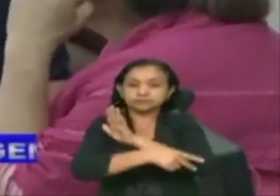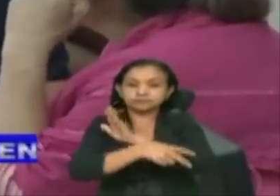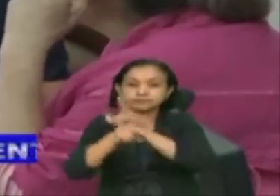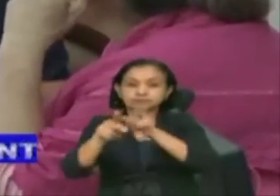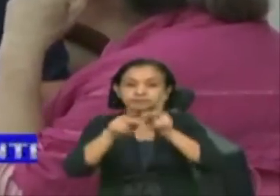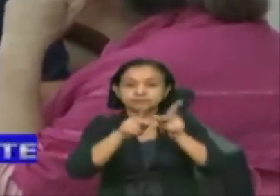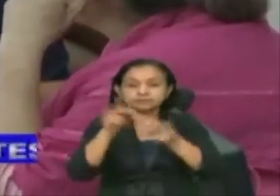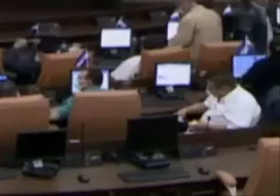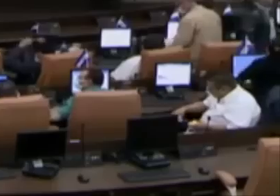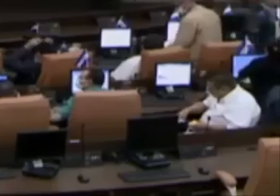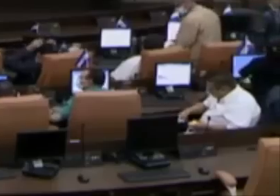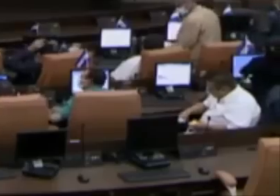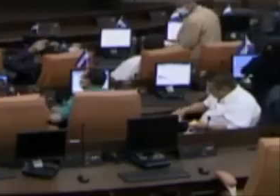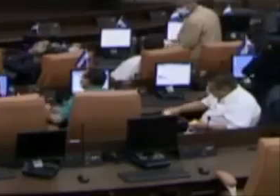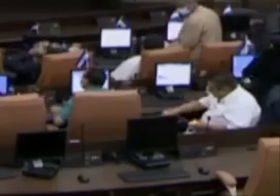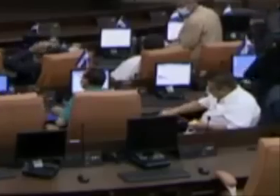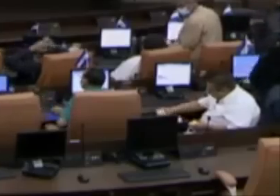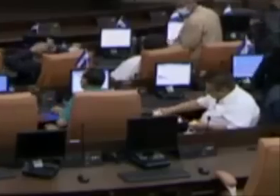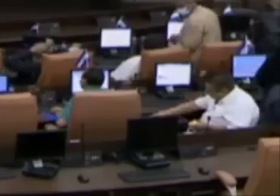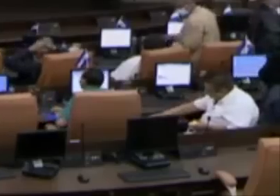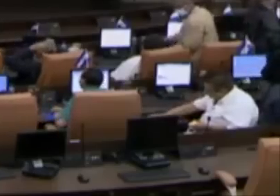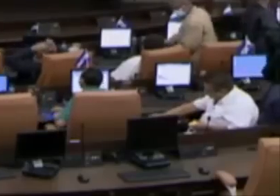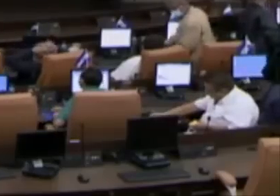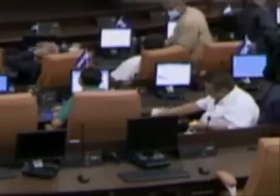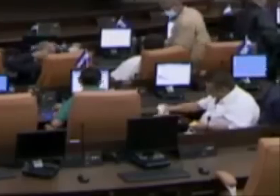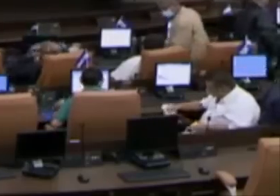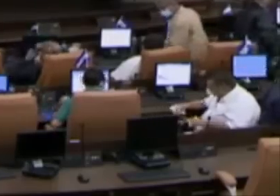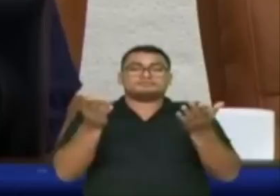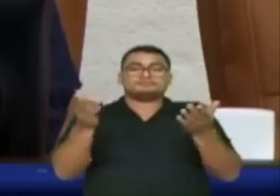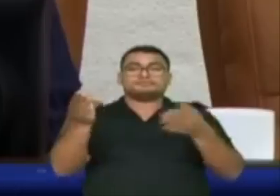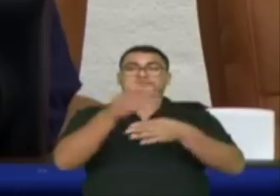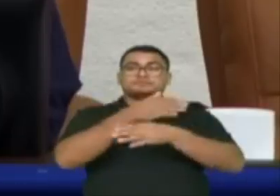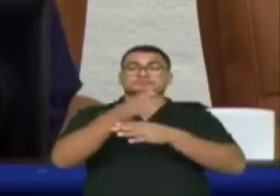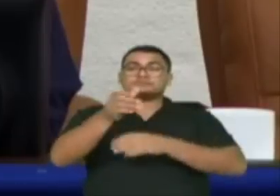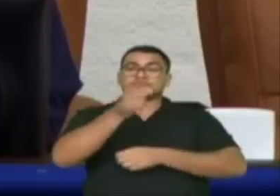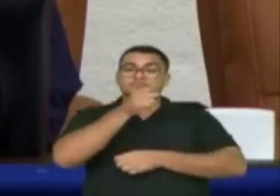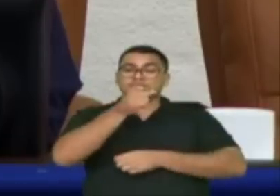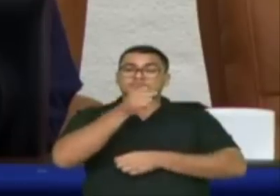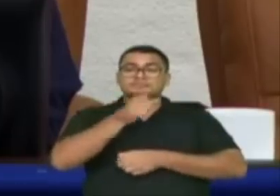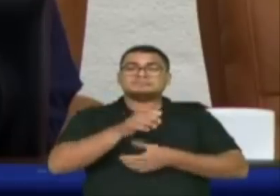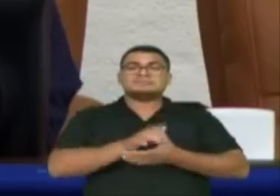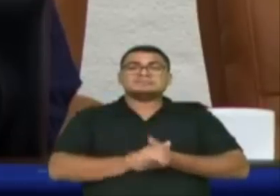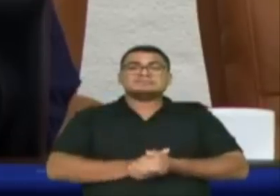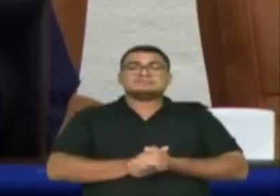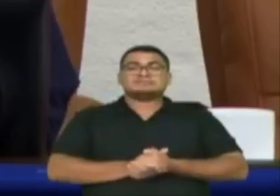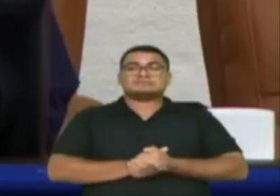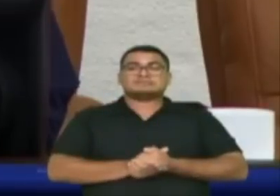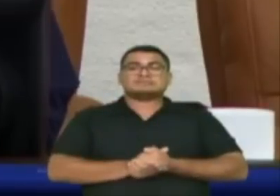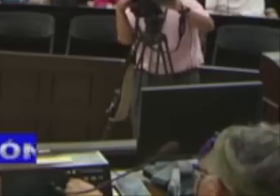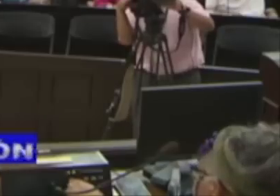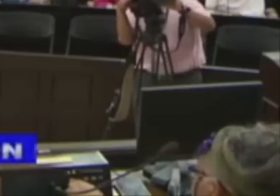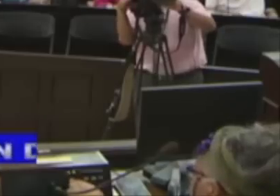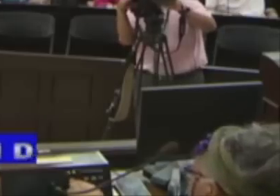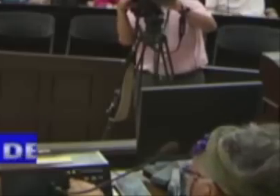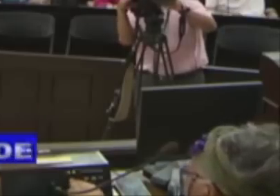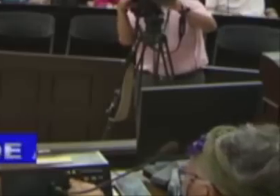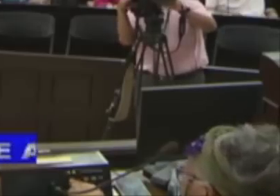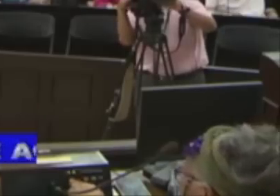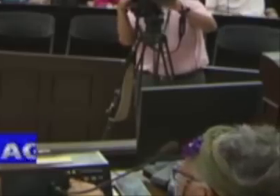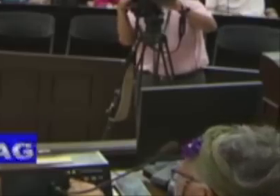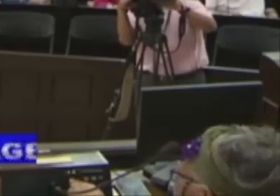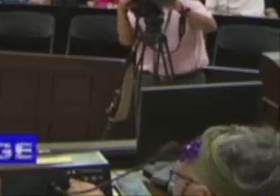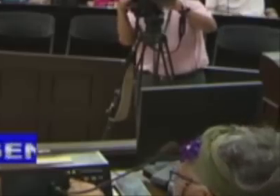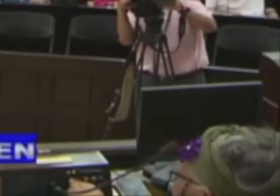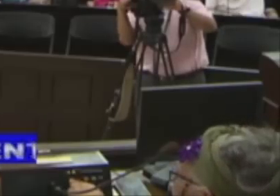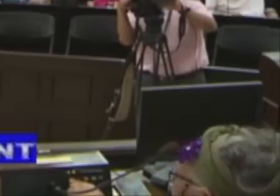extranjeros. La mayoría orteguista en la Asamblea Nacional aprobó la ley de regulación de agentes extranjeros, que divide